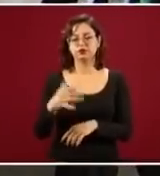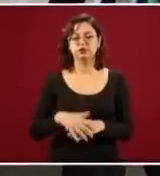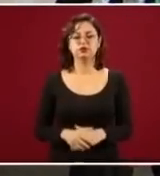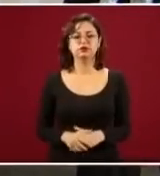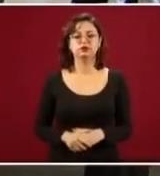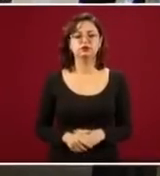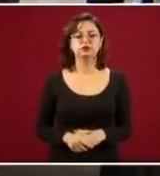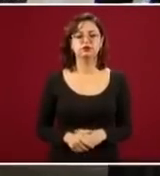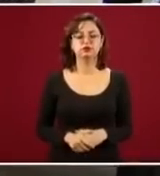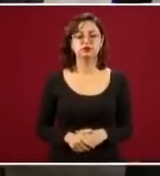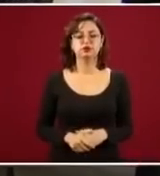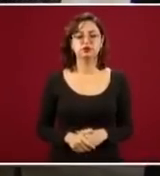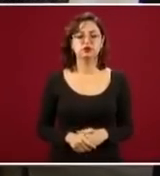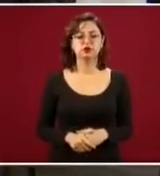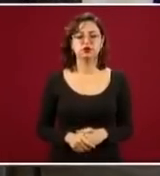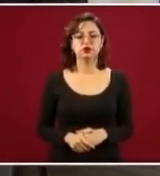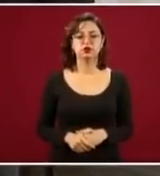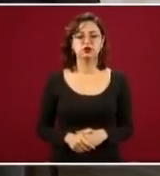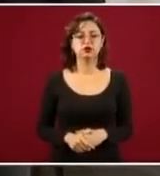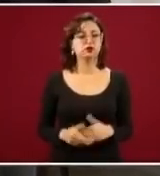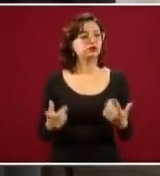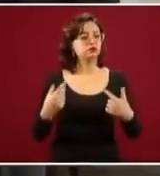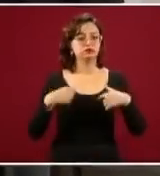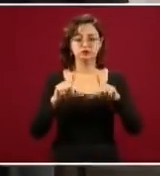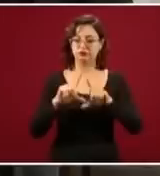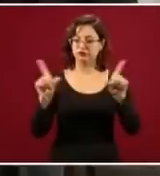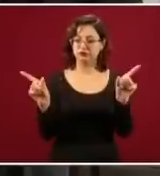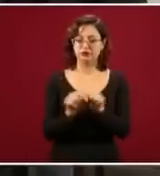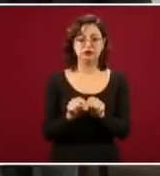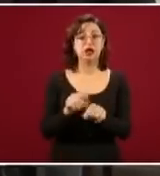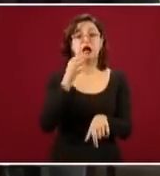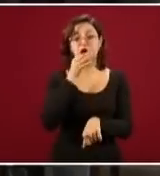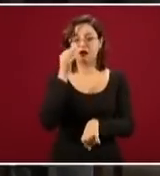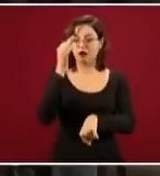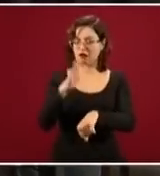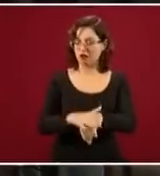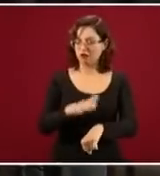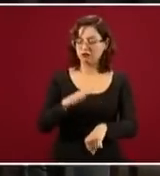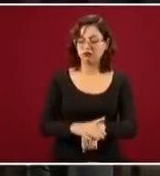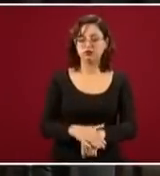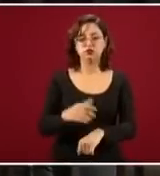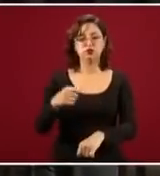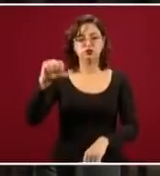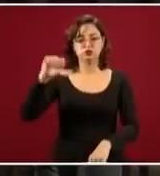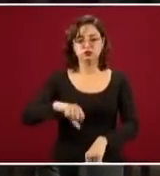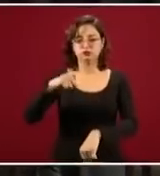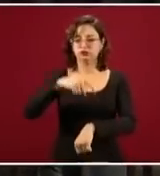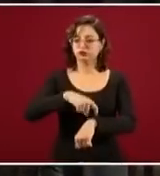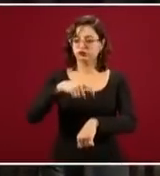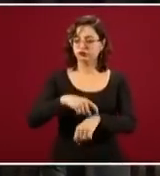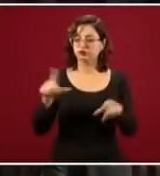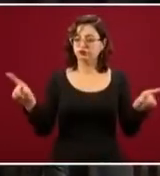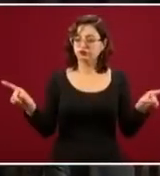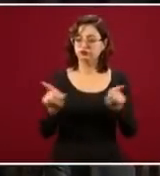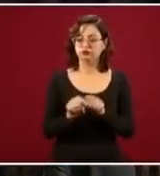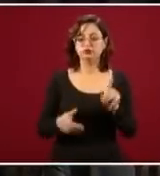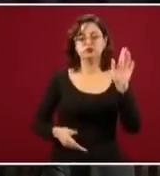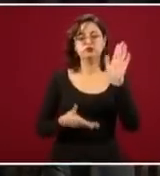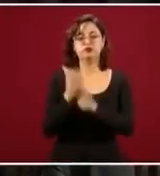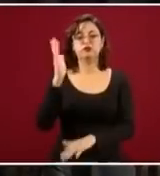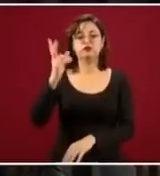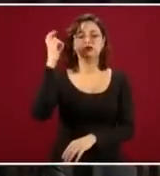No vamos a tardar mucho ahora, se los adelanto, porque viajamos